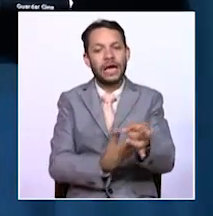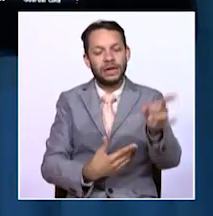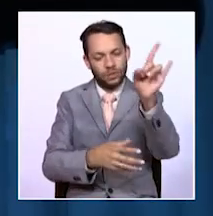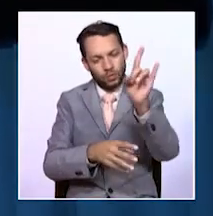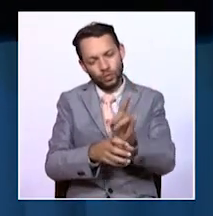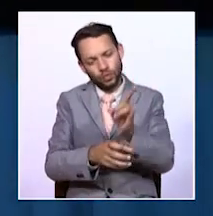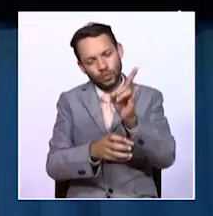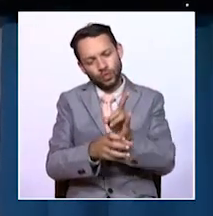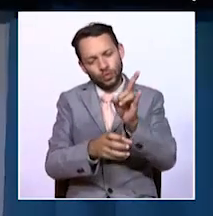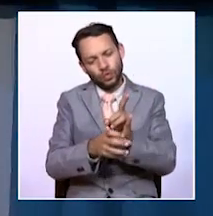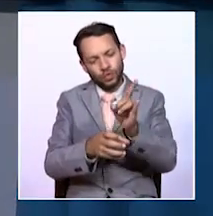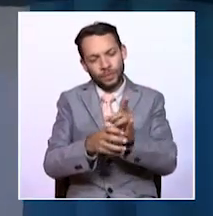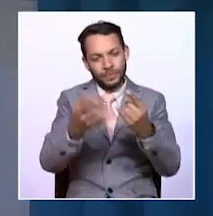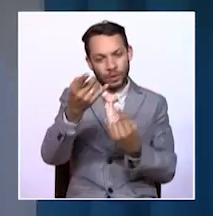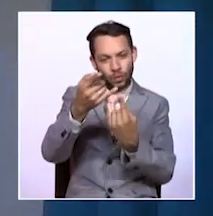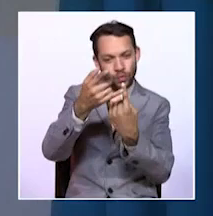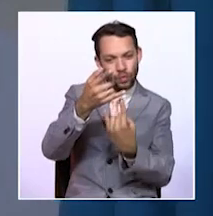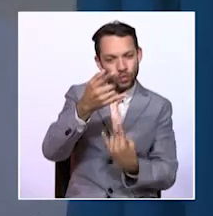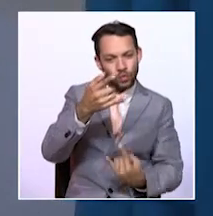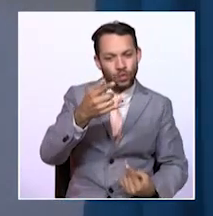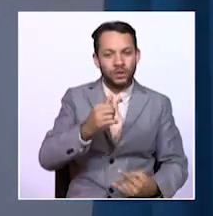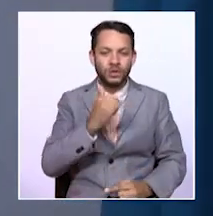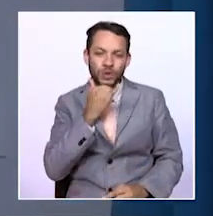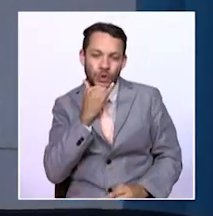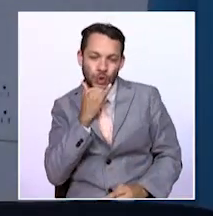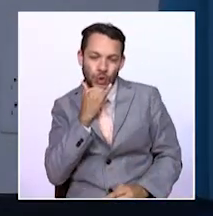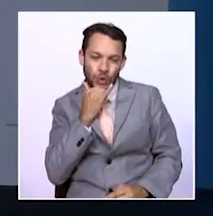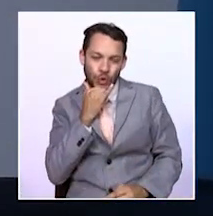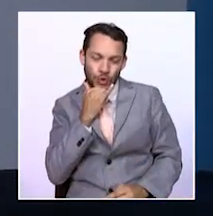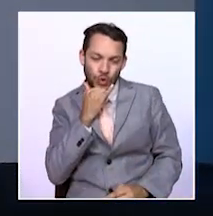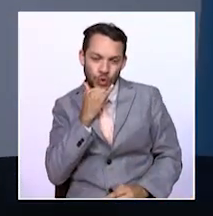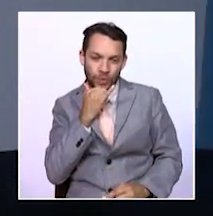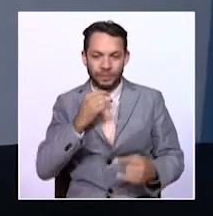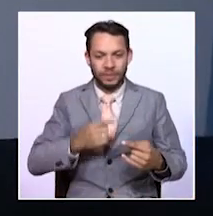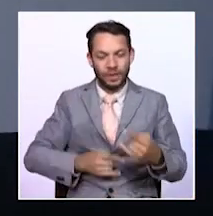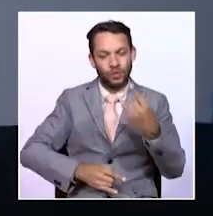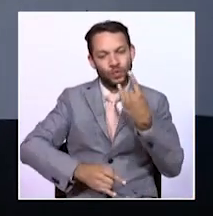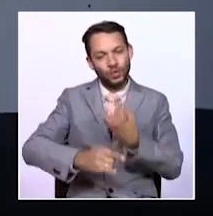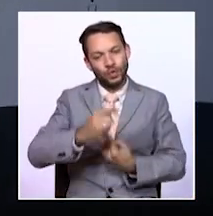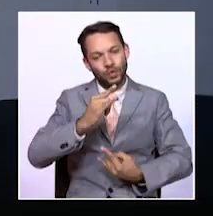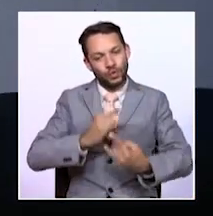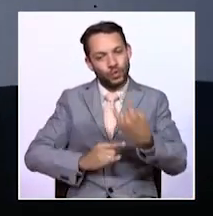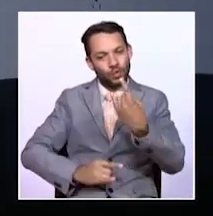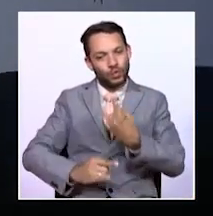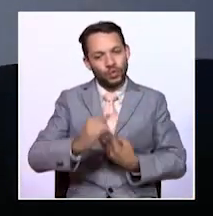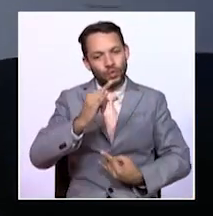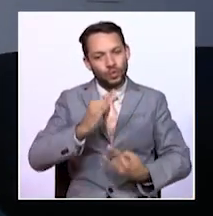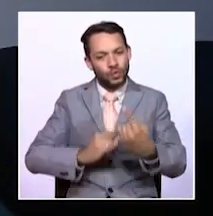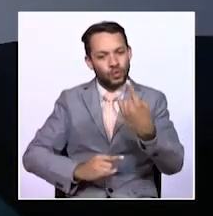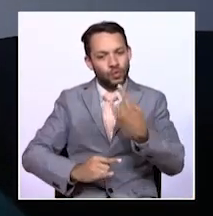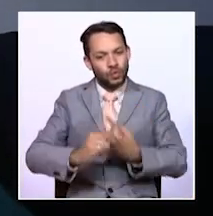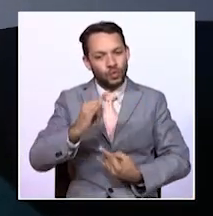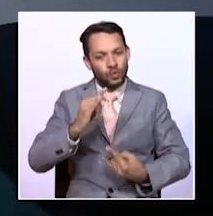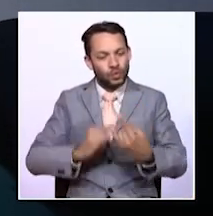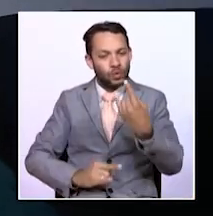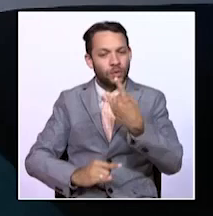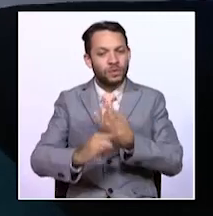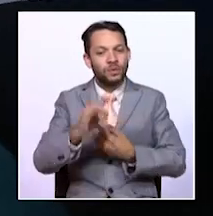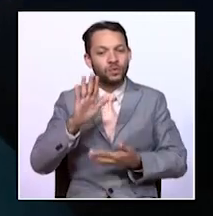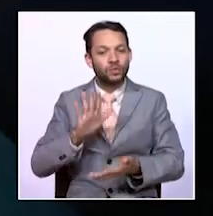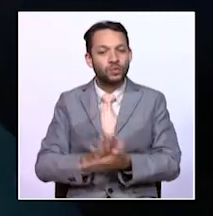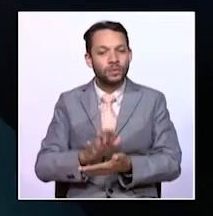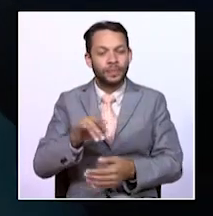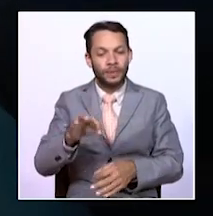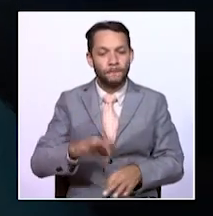represado el líquido, que el riñón se esté dilatando, que no haya ninguna masa y en especial,